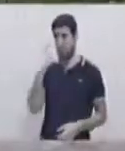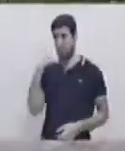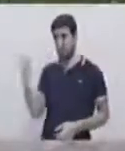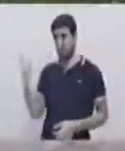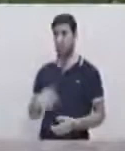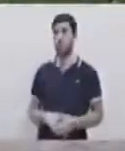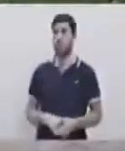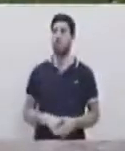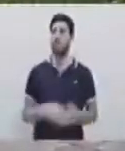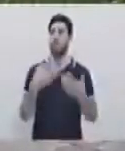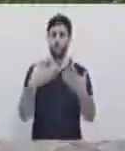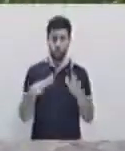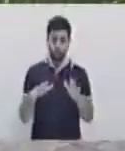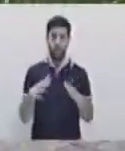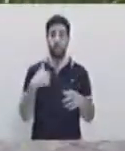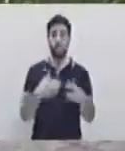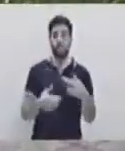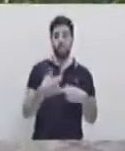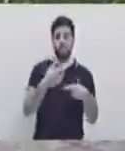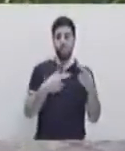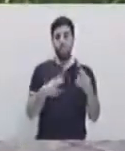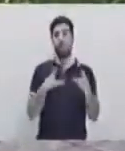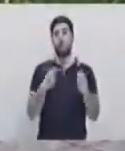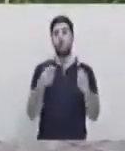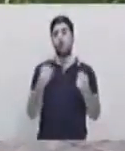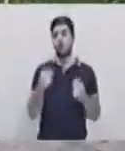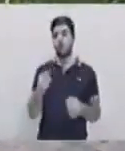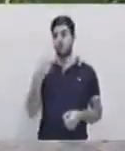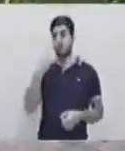Paro la pelotita. Voy a regresar para aquel lado.